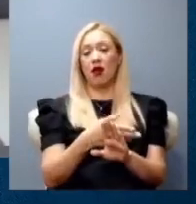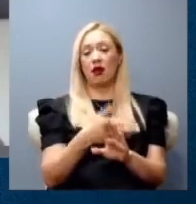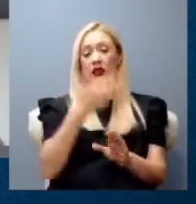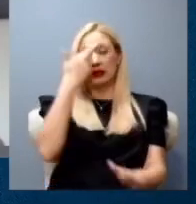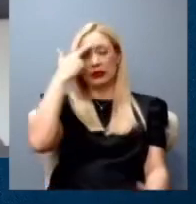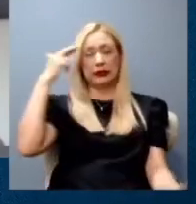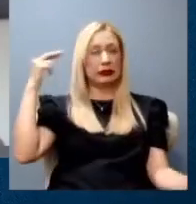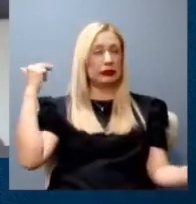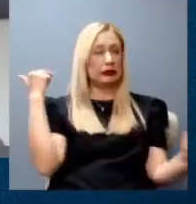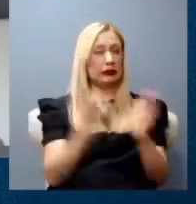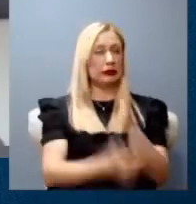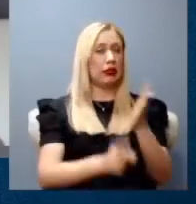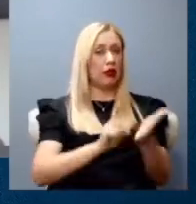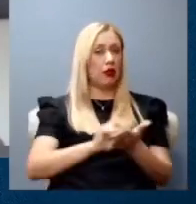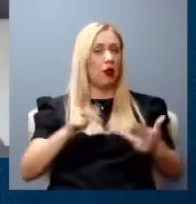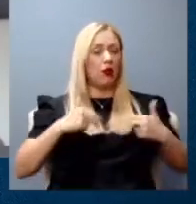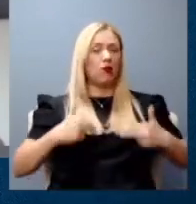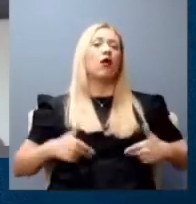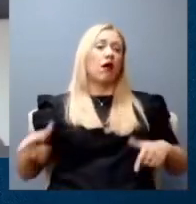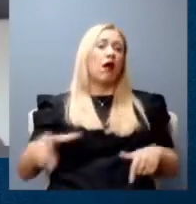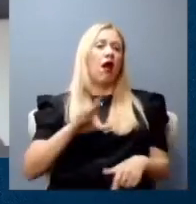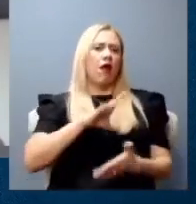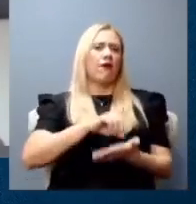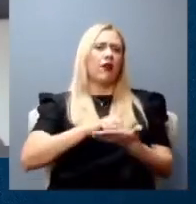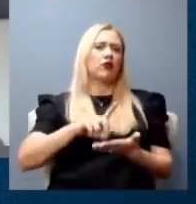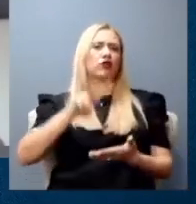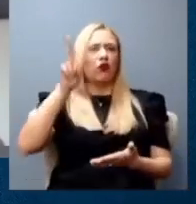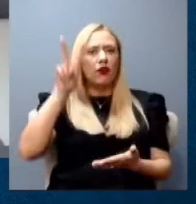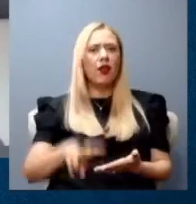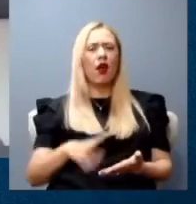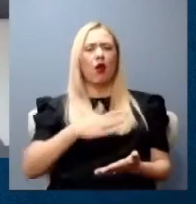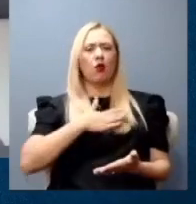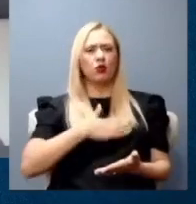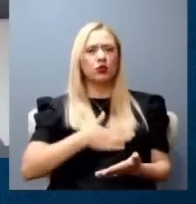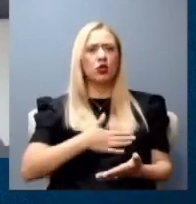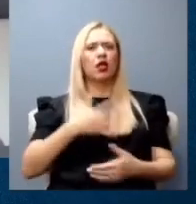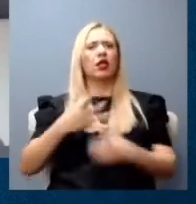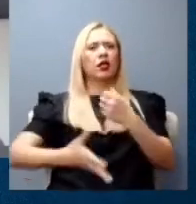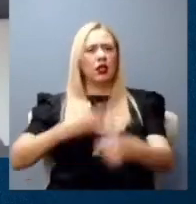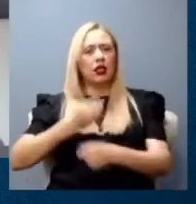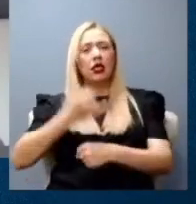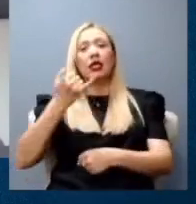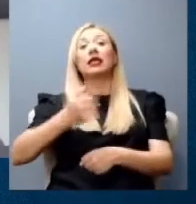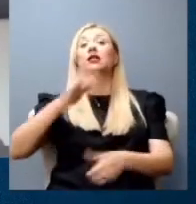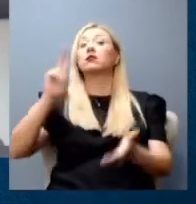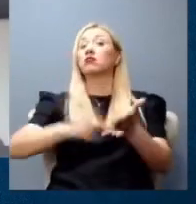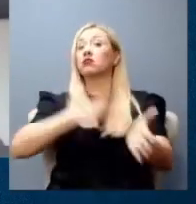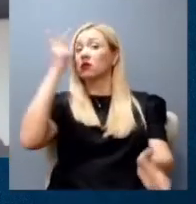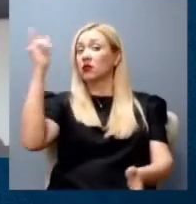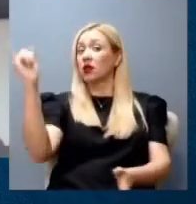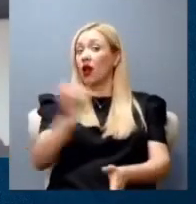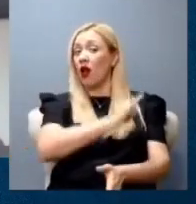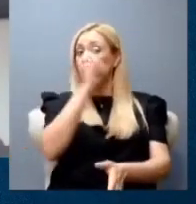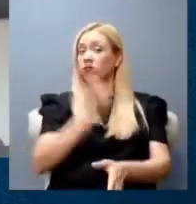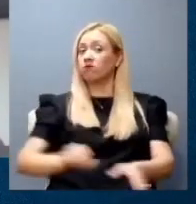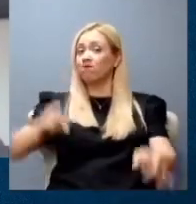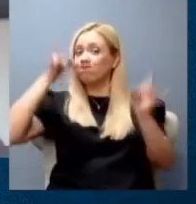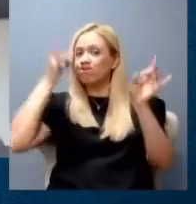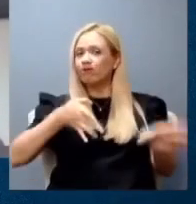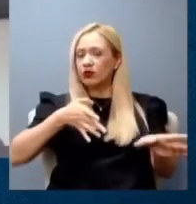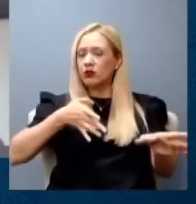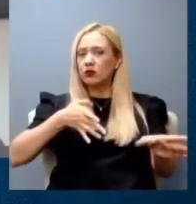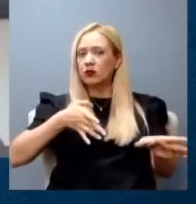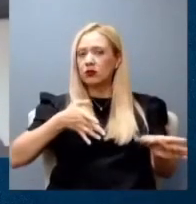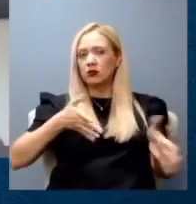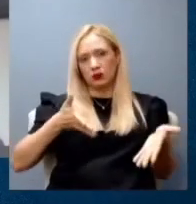derechos humanos tiene derecho a la verdad, a la justicia, a la reparación y las garantías de no repetición, independientemente de si estamos en